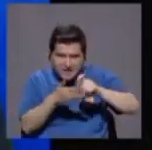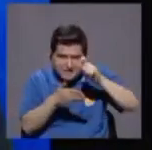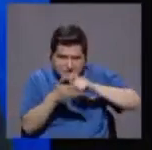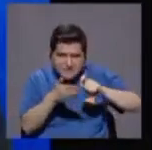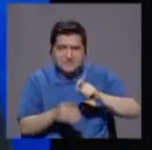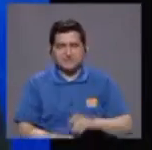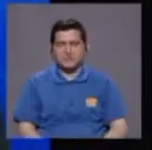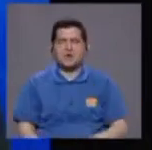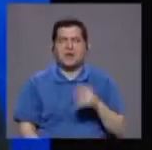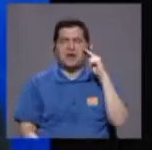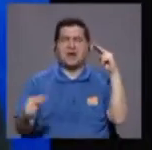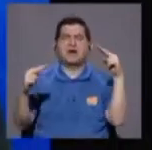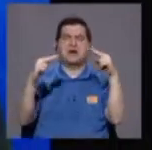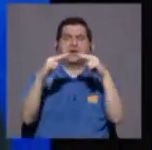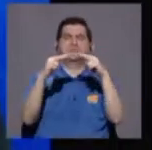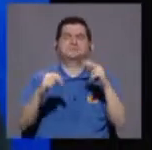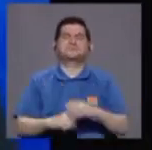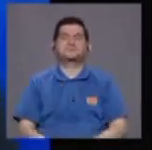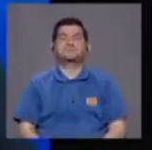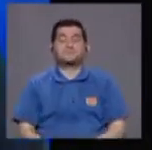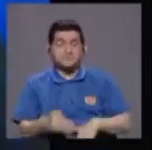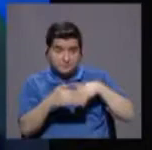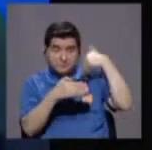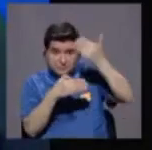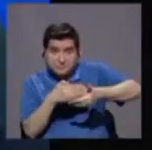Era donde lo conocí. Y claro, después